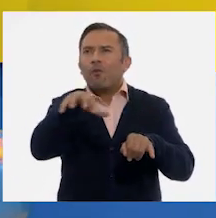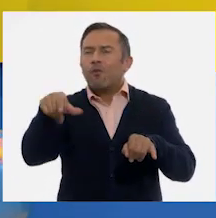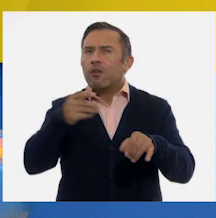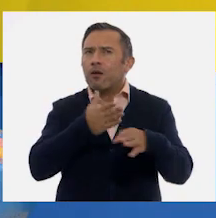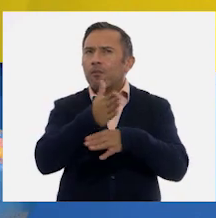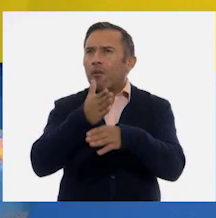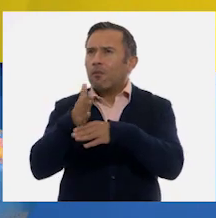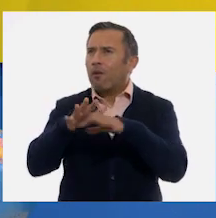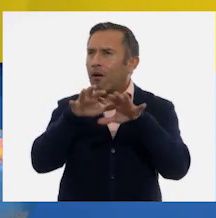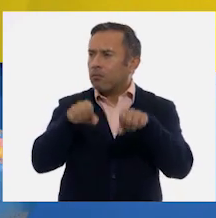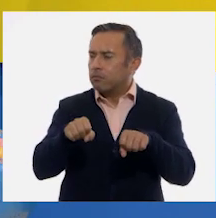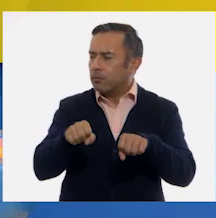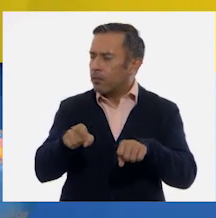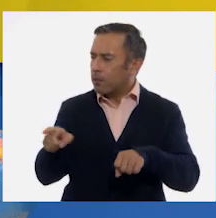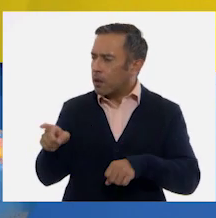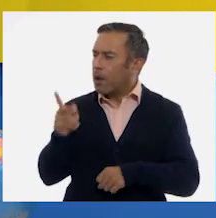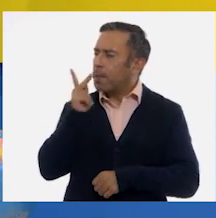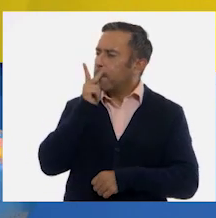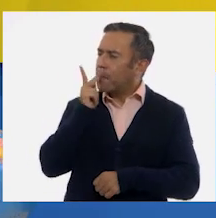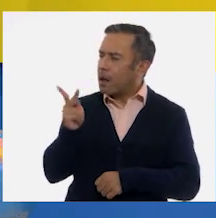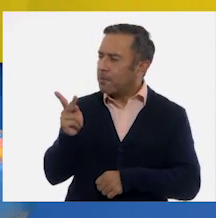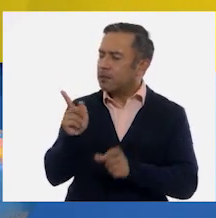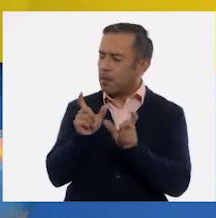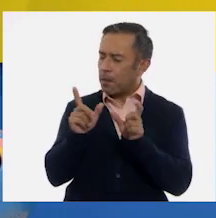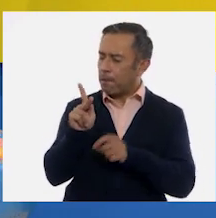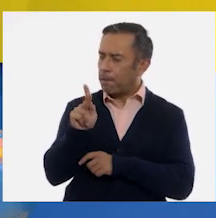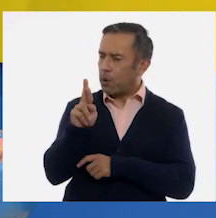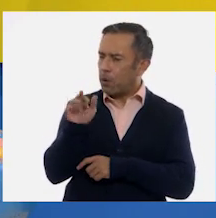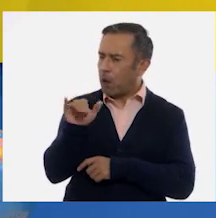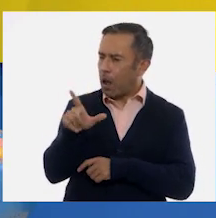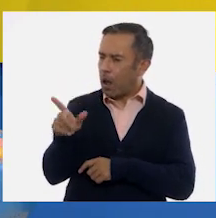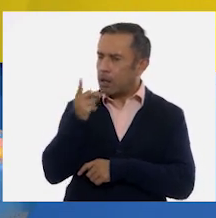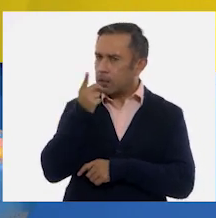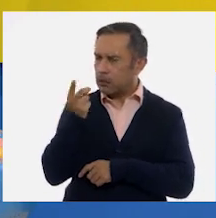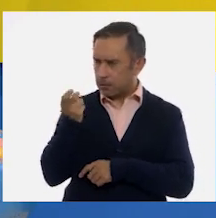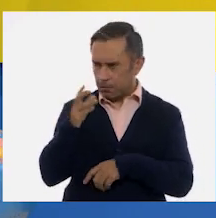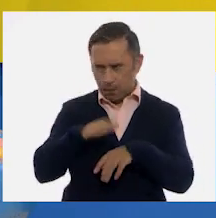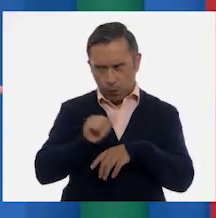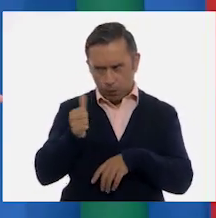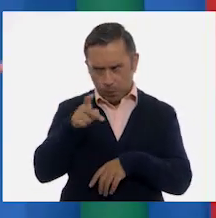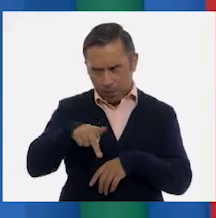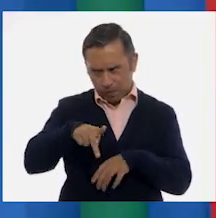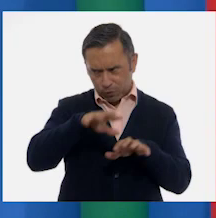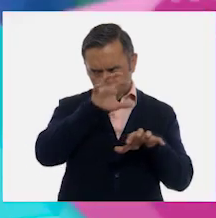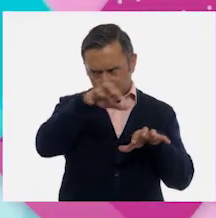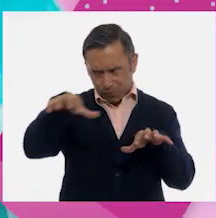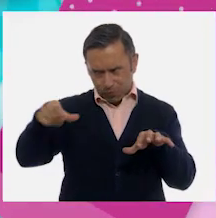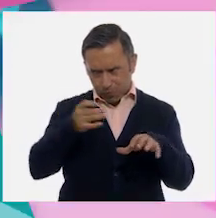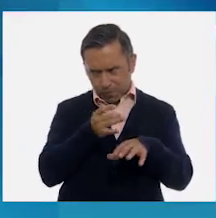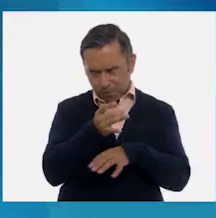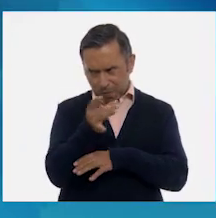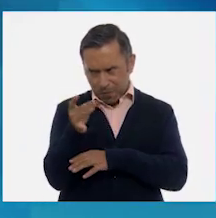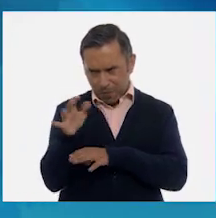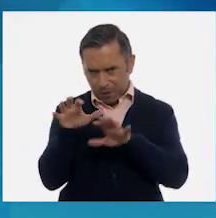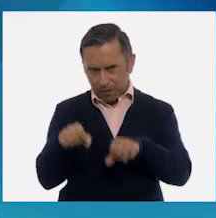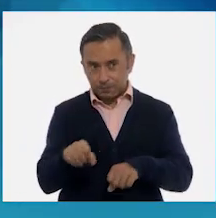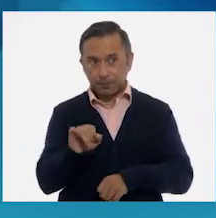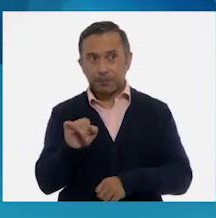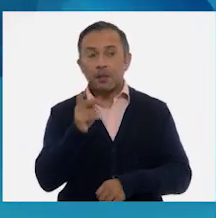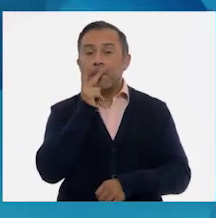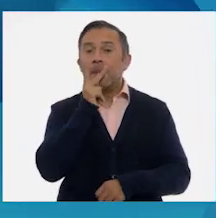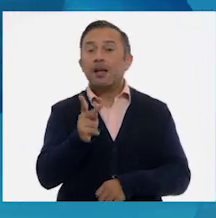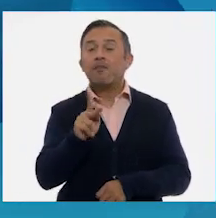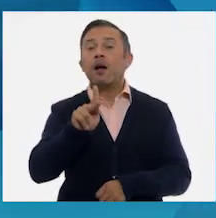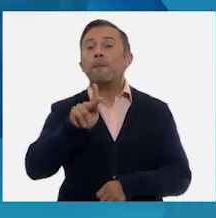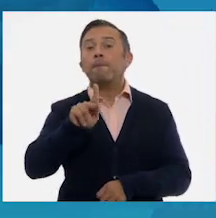plural. Eso quiere decir que tuvieron que someter muchos otros pueblos, ¿no? Muy bien, las palabras en plural son para llamar